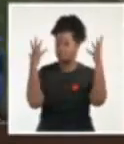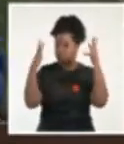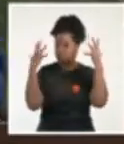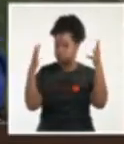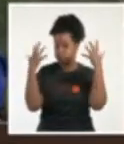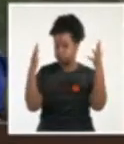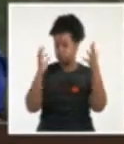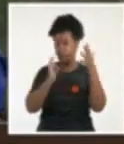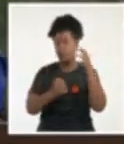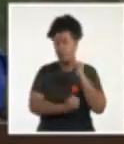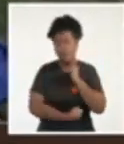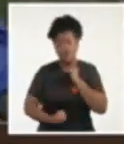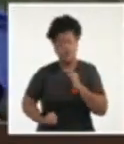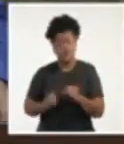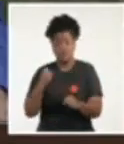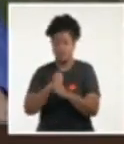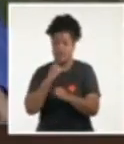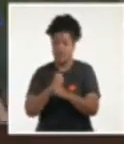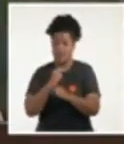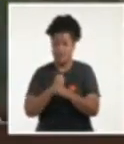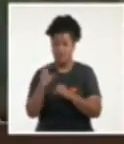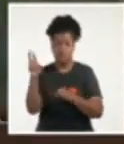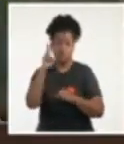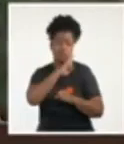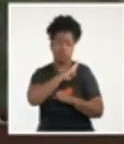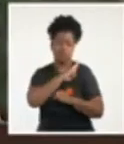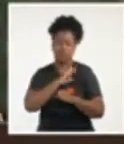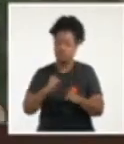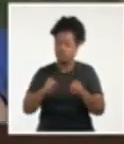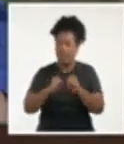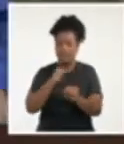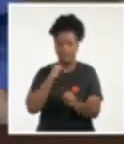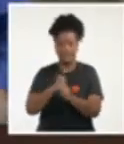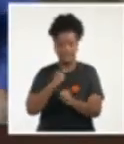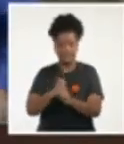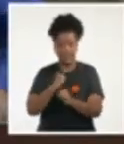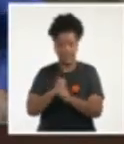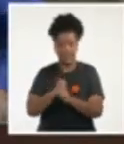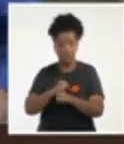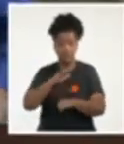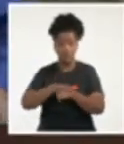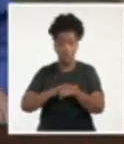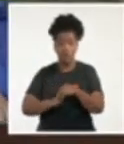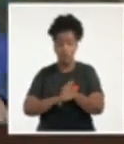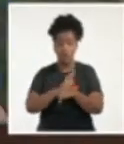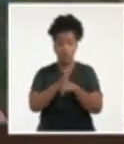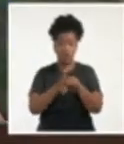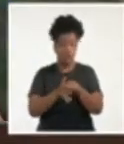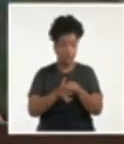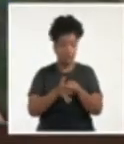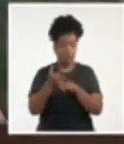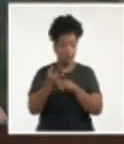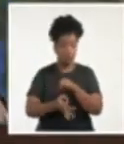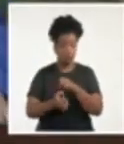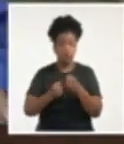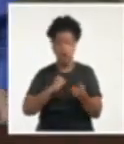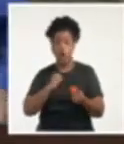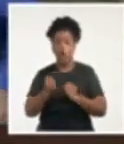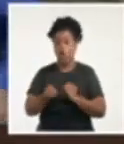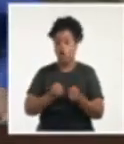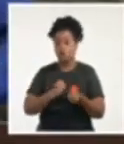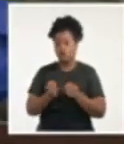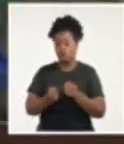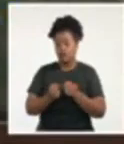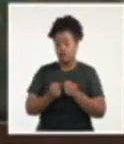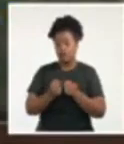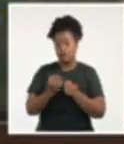esfuerzo que están haciendo, por toda la carga asistencial que están recibiendo en la acción que están haciendo para controlar